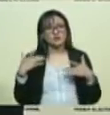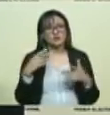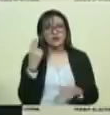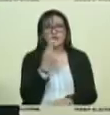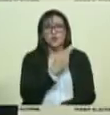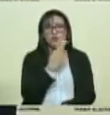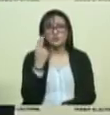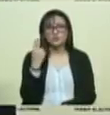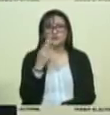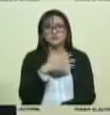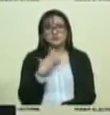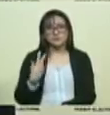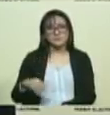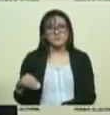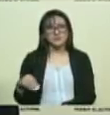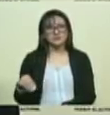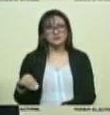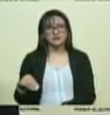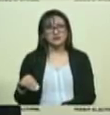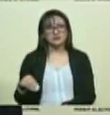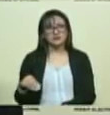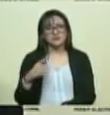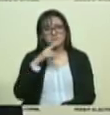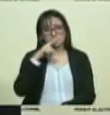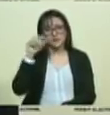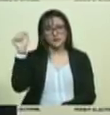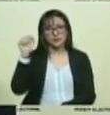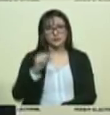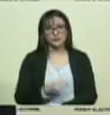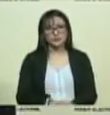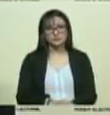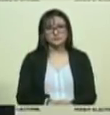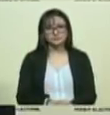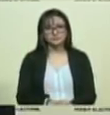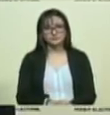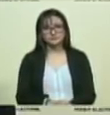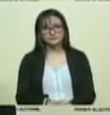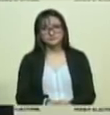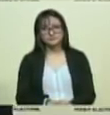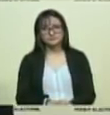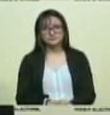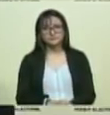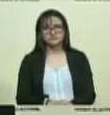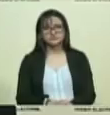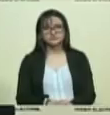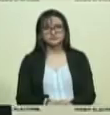que ha establecido el presidente Maduro. Mire, las condiciones